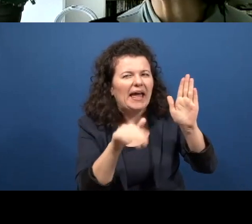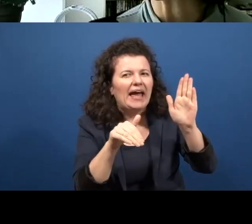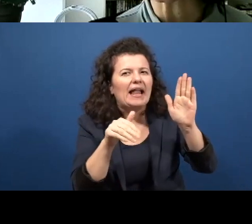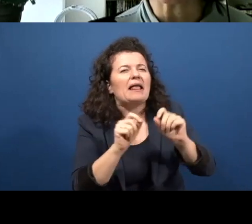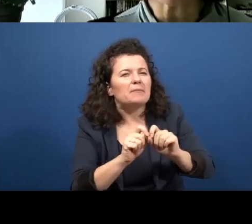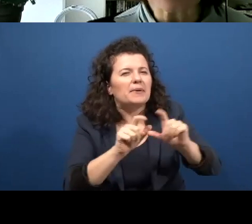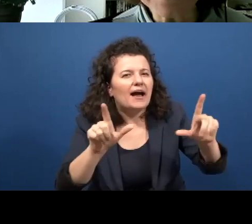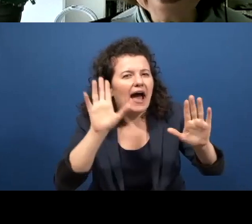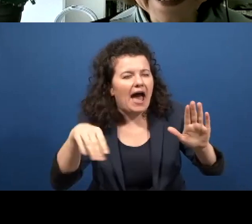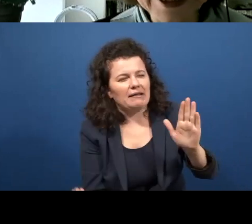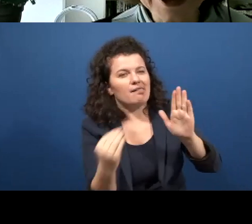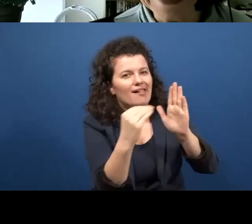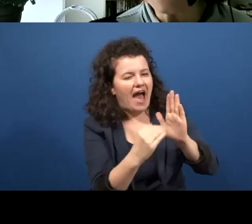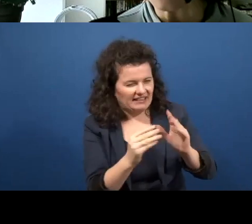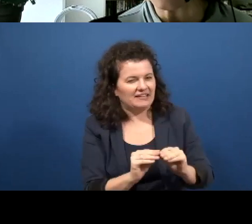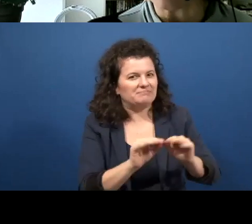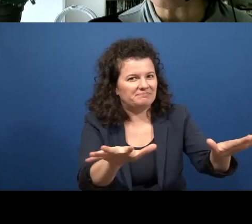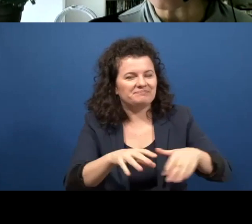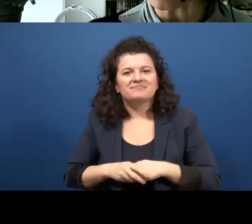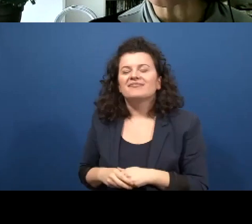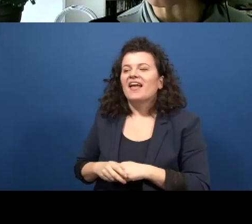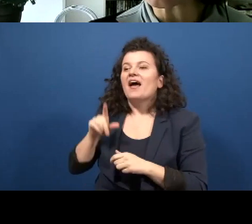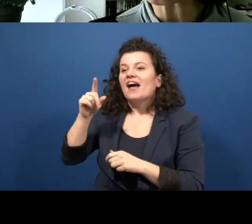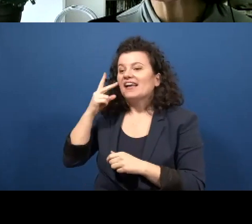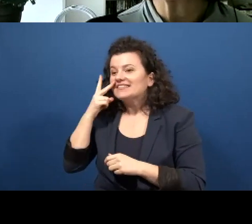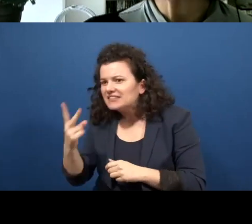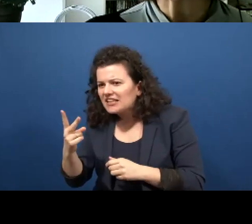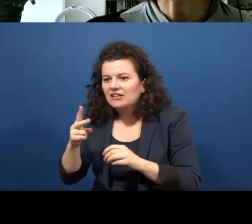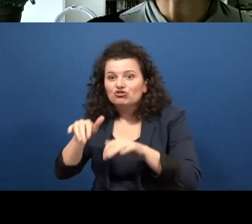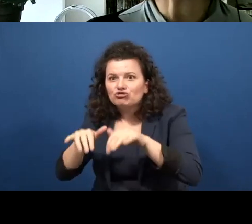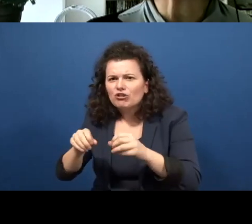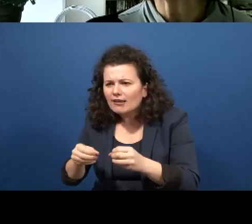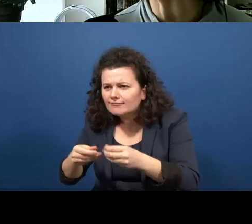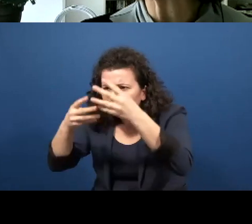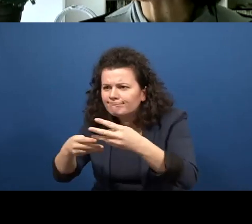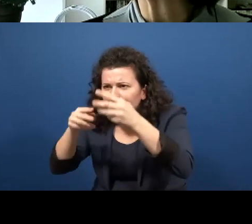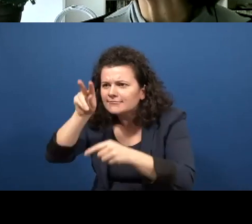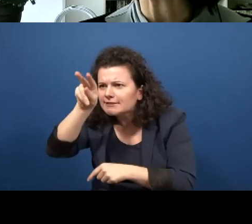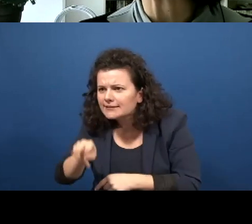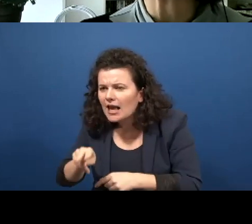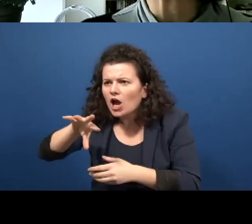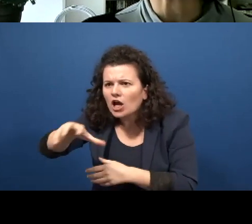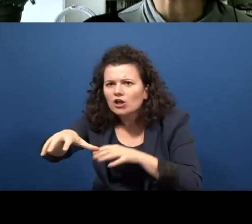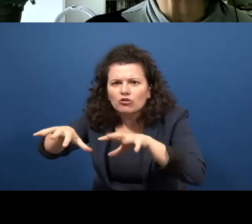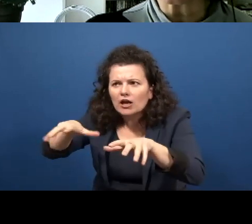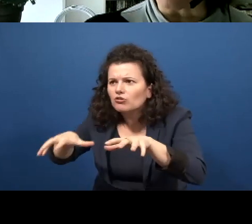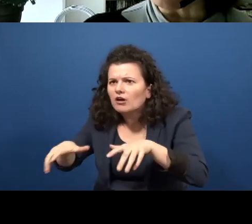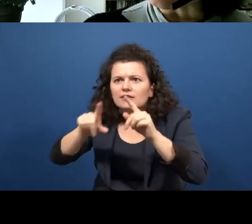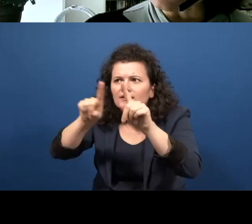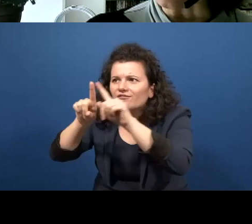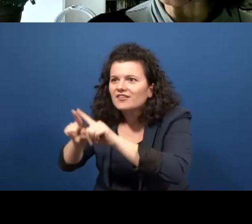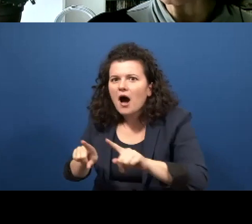sirve. Entonces, estoy habituada a hablar con gente que sabe qué es SKIC, pero veo el chat y veo de dónde vienen todos